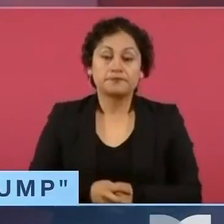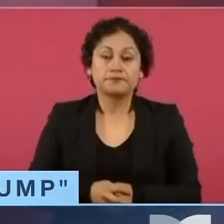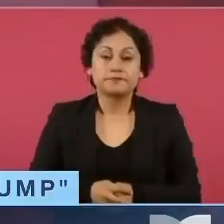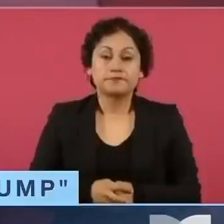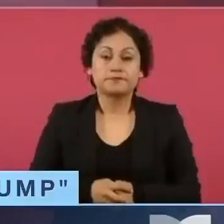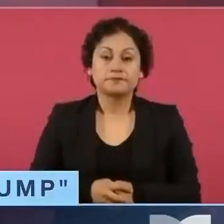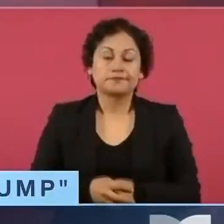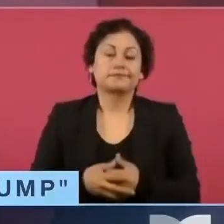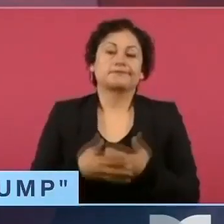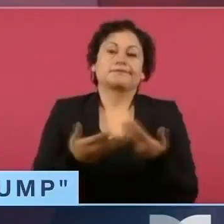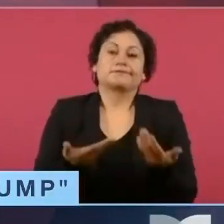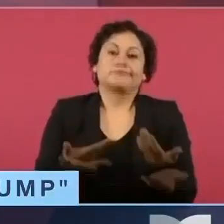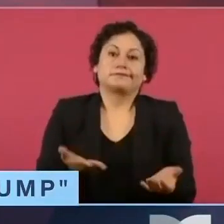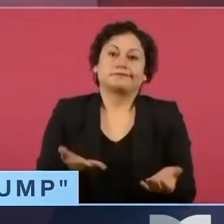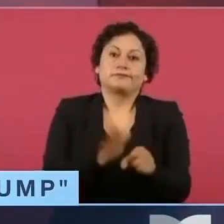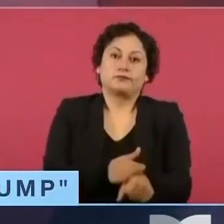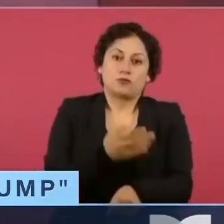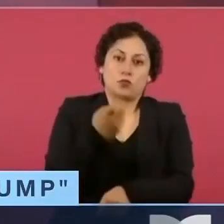Y por eso